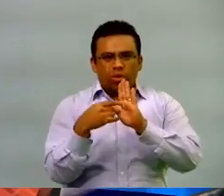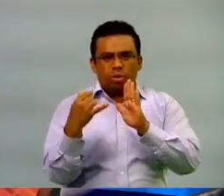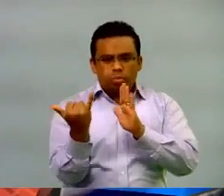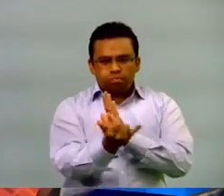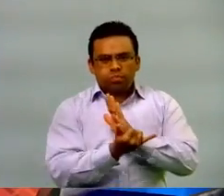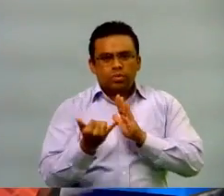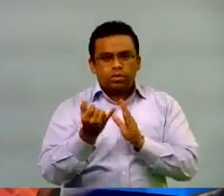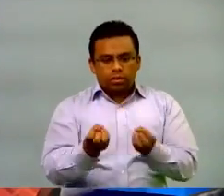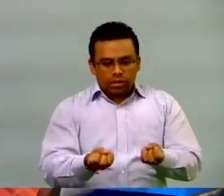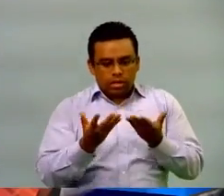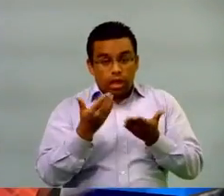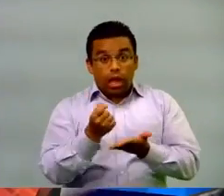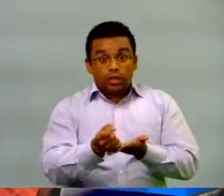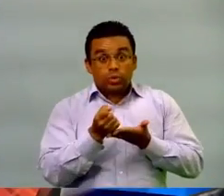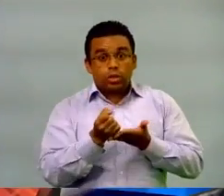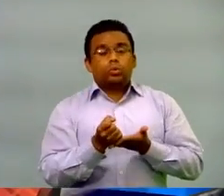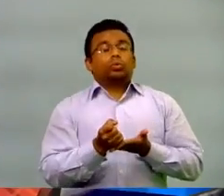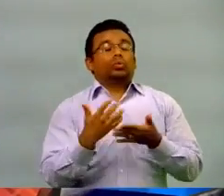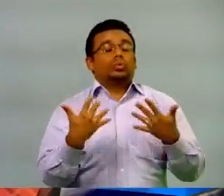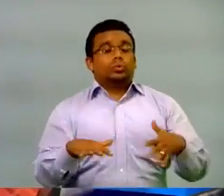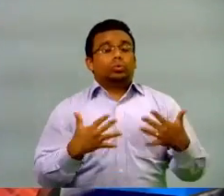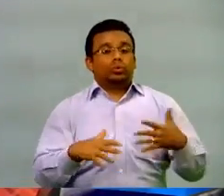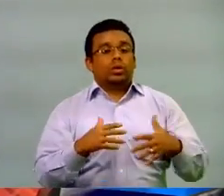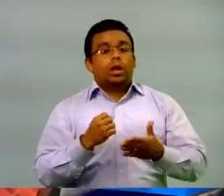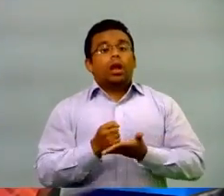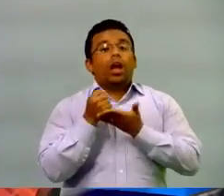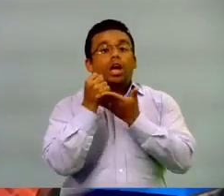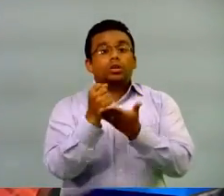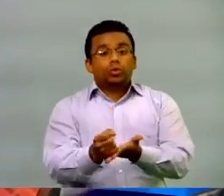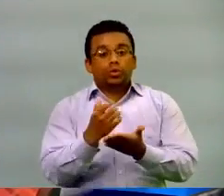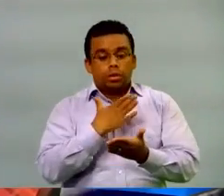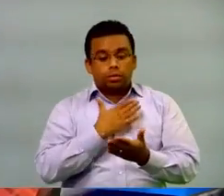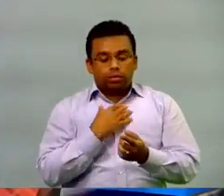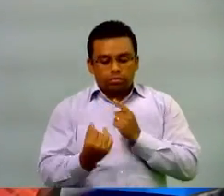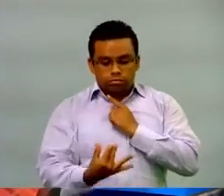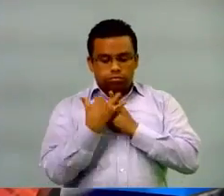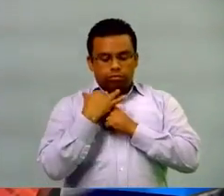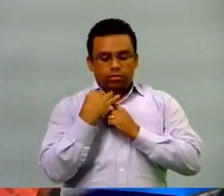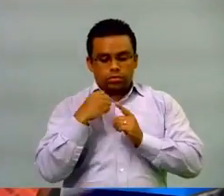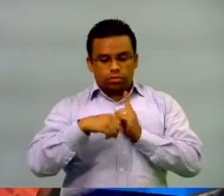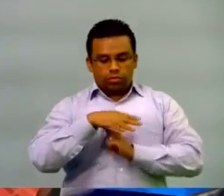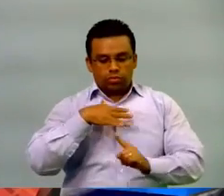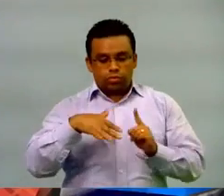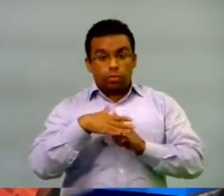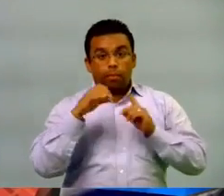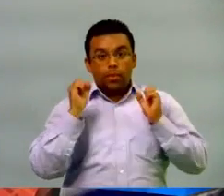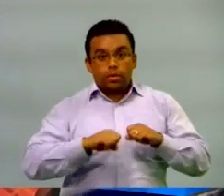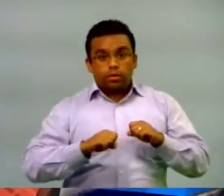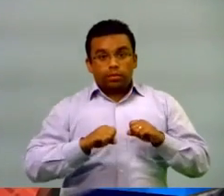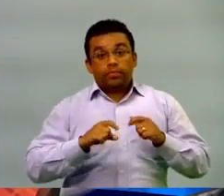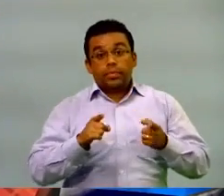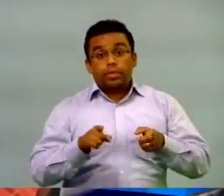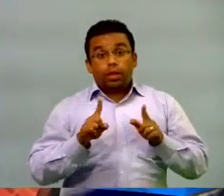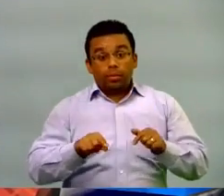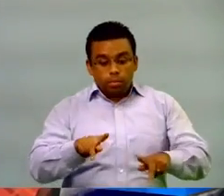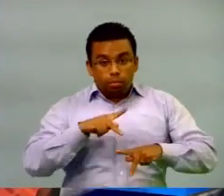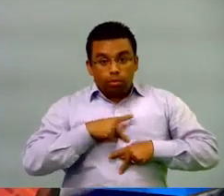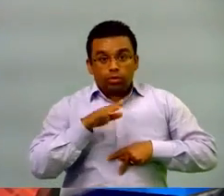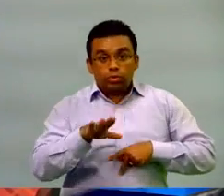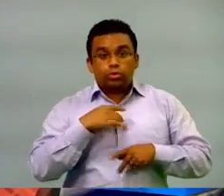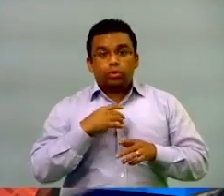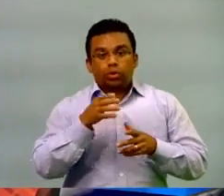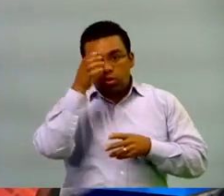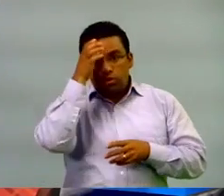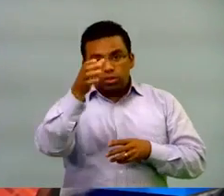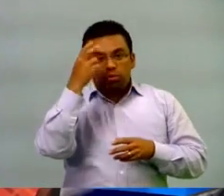logrando trascender de ese concepto meramente estático y textual a lograr realmente una apropiación del conocimiento y,